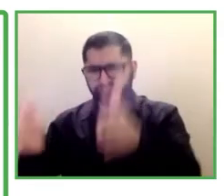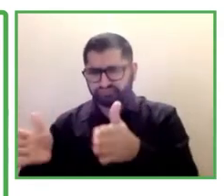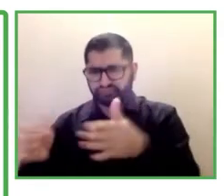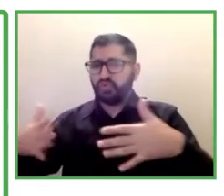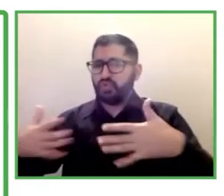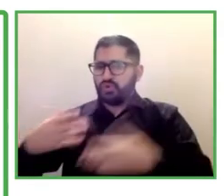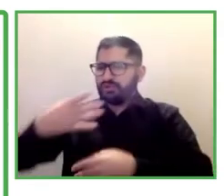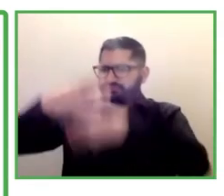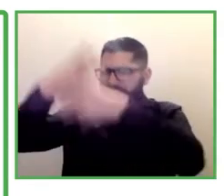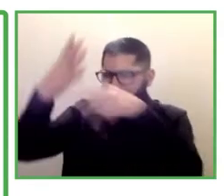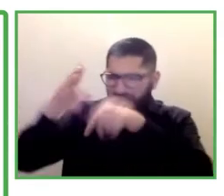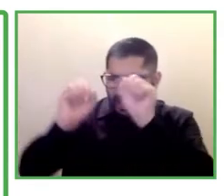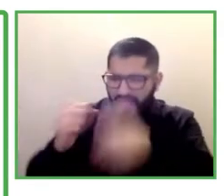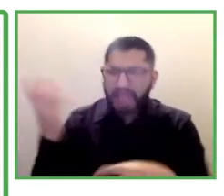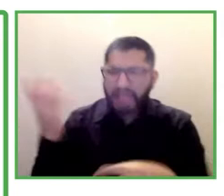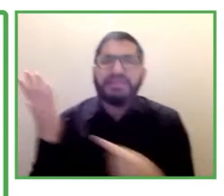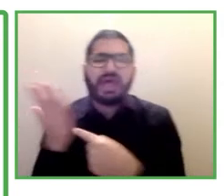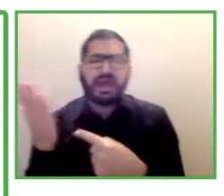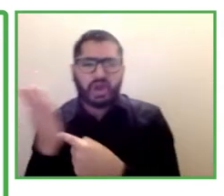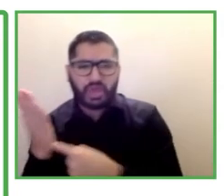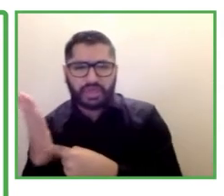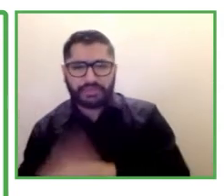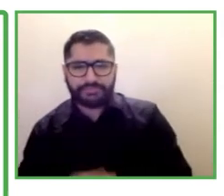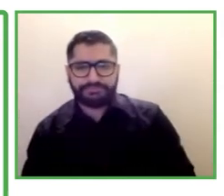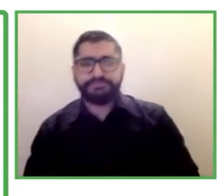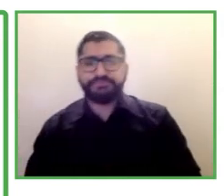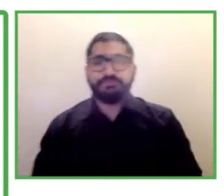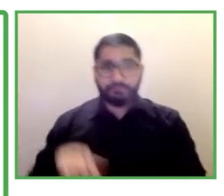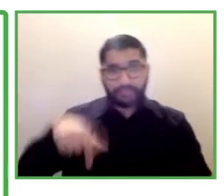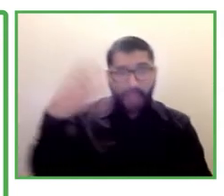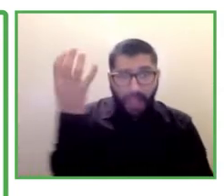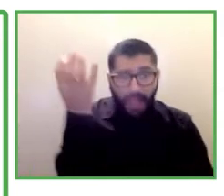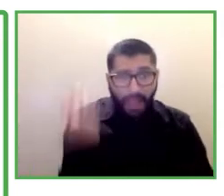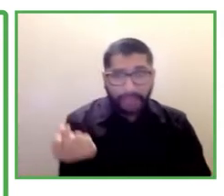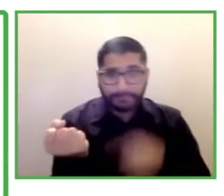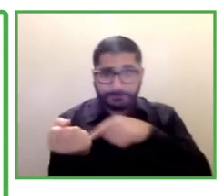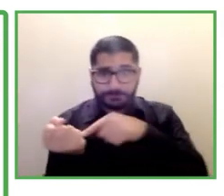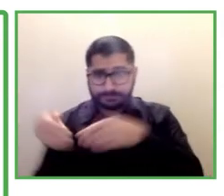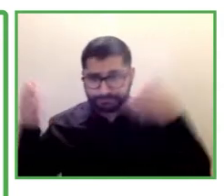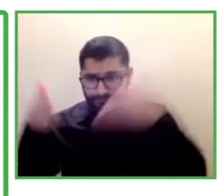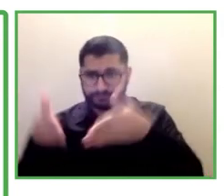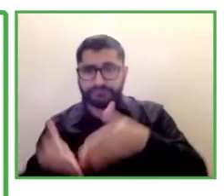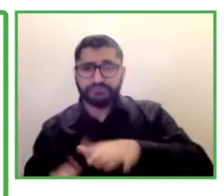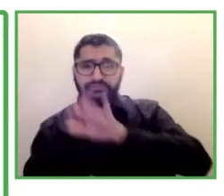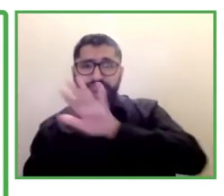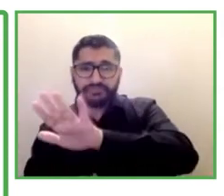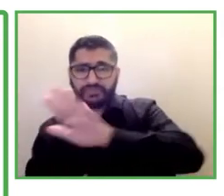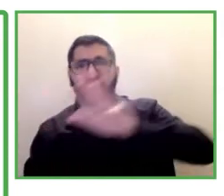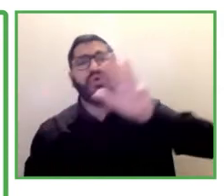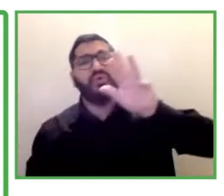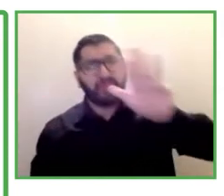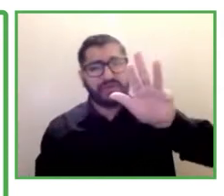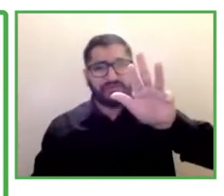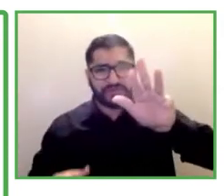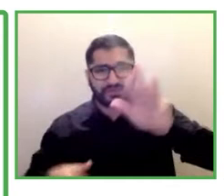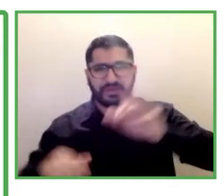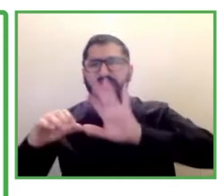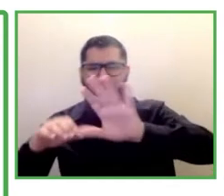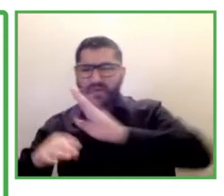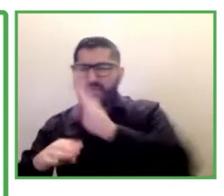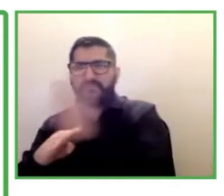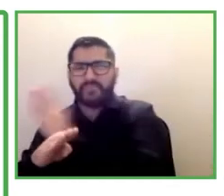agencias en la provincia de Ontario que han comprado esta caja de herramientas de JobPath, y